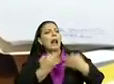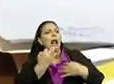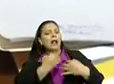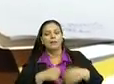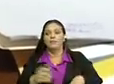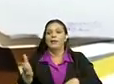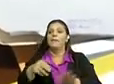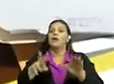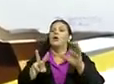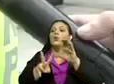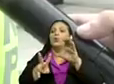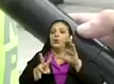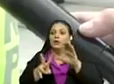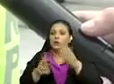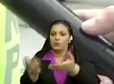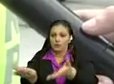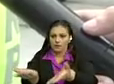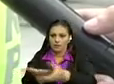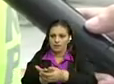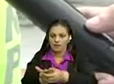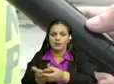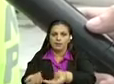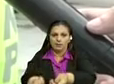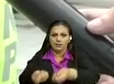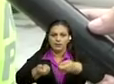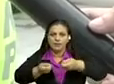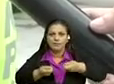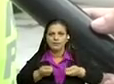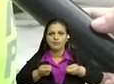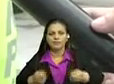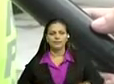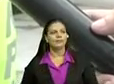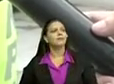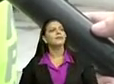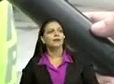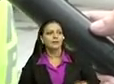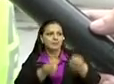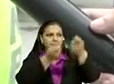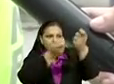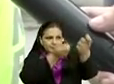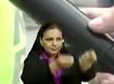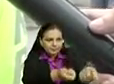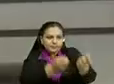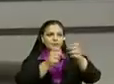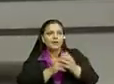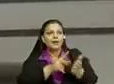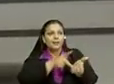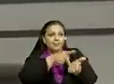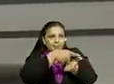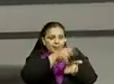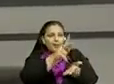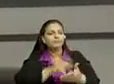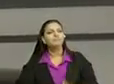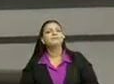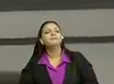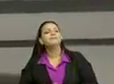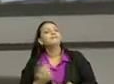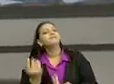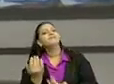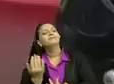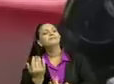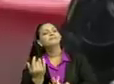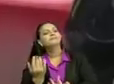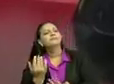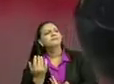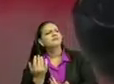y justamente con el pasar del tiempo se daban cuenta que no era realidad lo que le estaban ofreciendo. La implicada permanece tras las